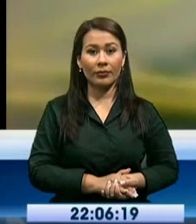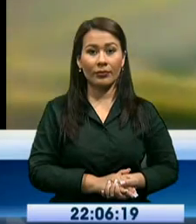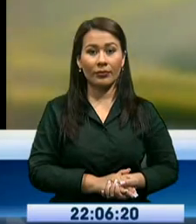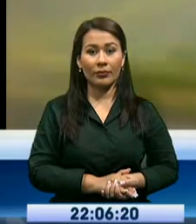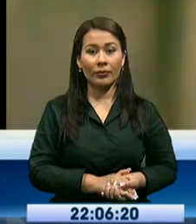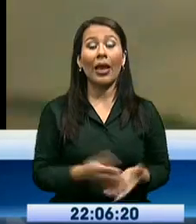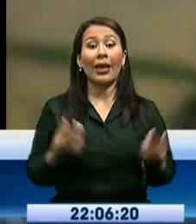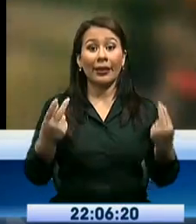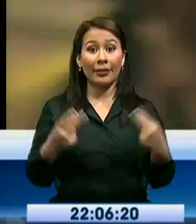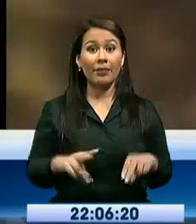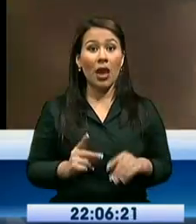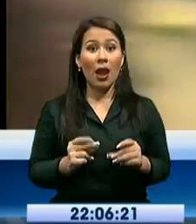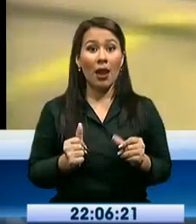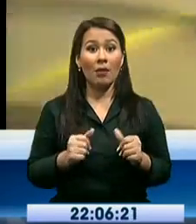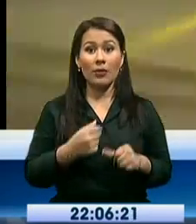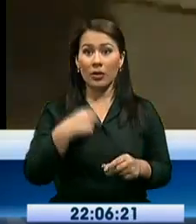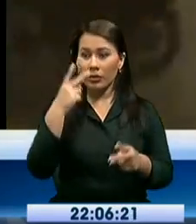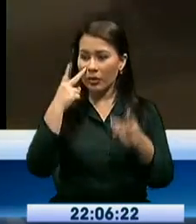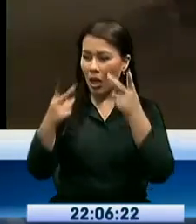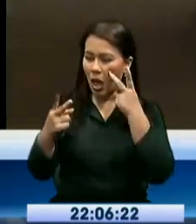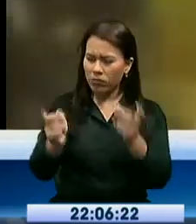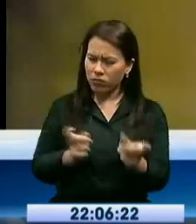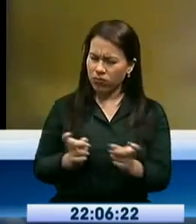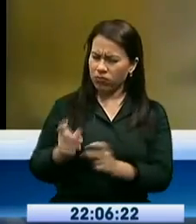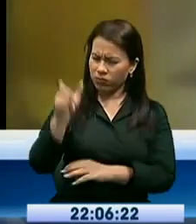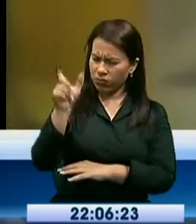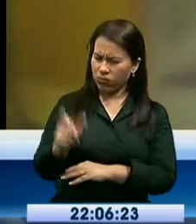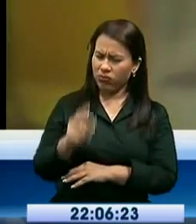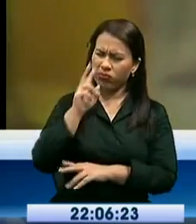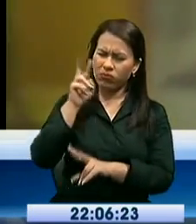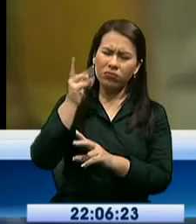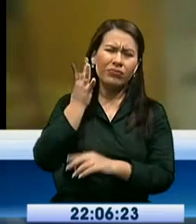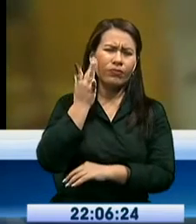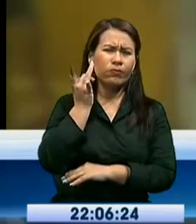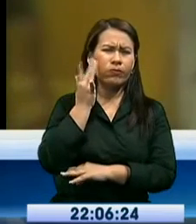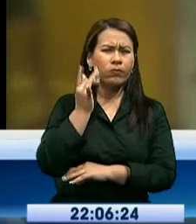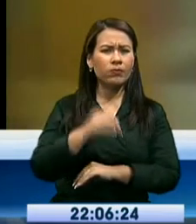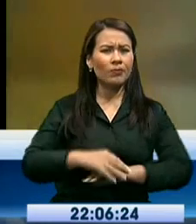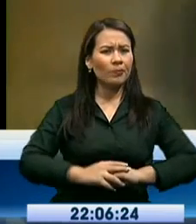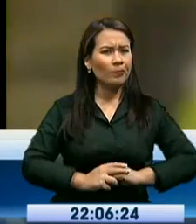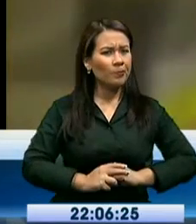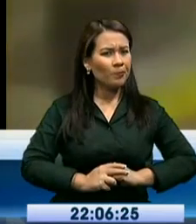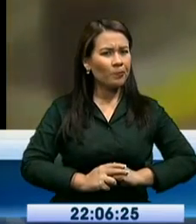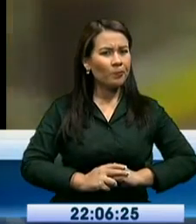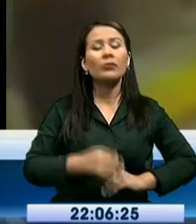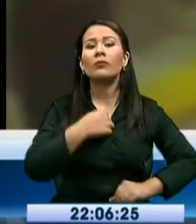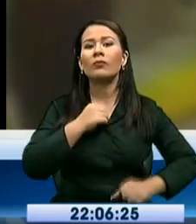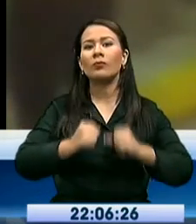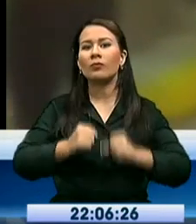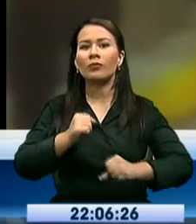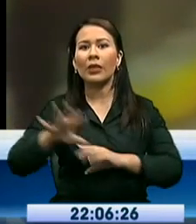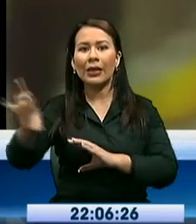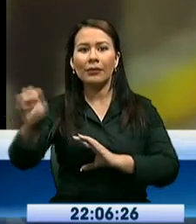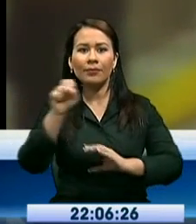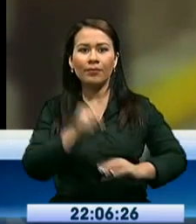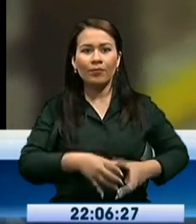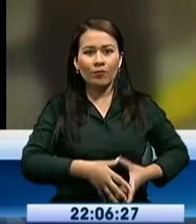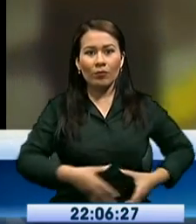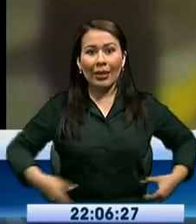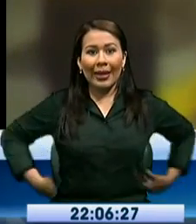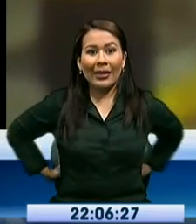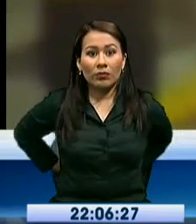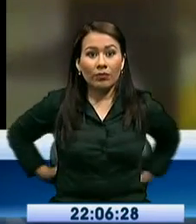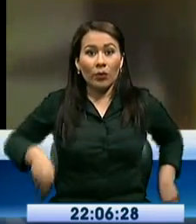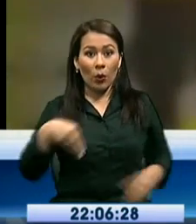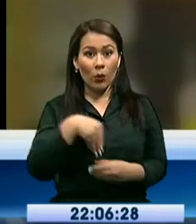Y casi de inmediato se los ve en actitud sospechosa. Y en cuestión de segundos, los despachadores fueron despojados de las ventas que se realizaron durante la